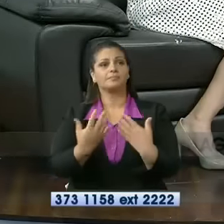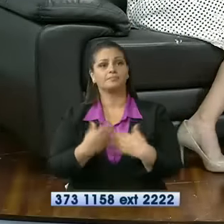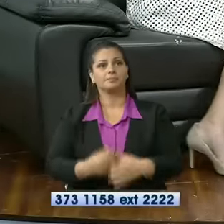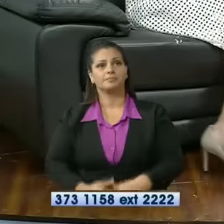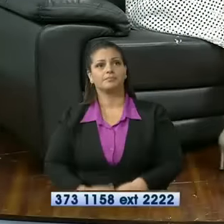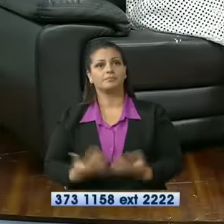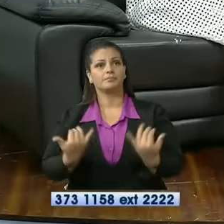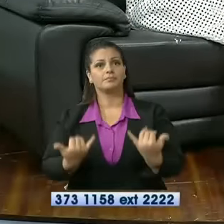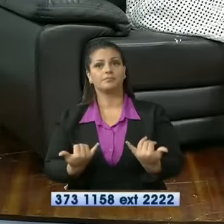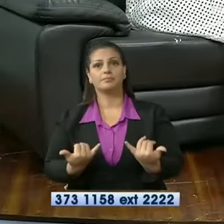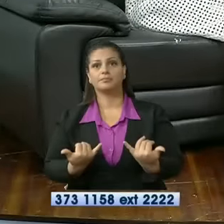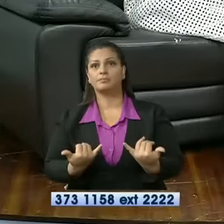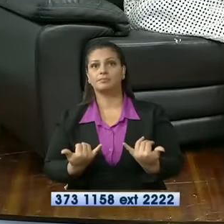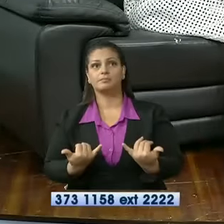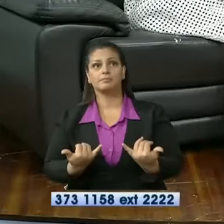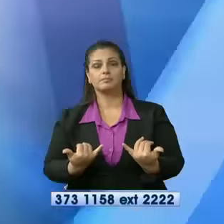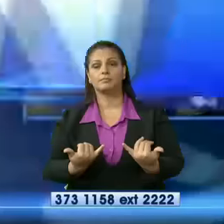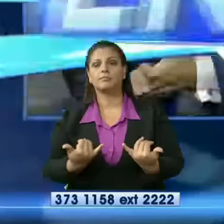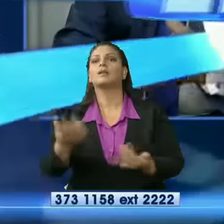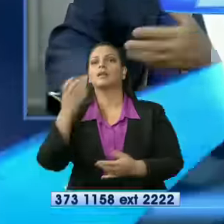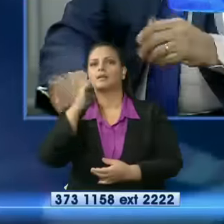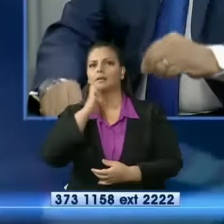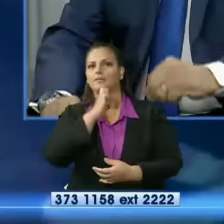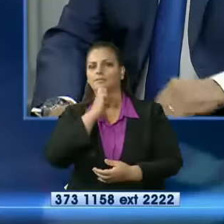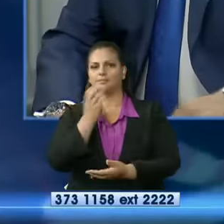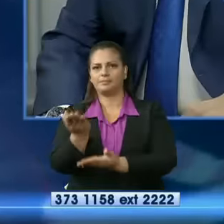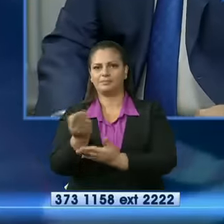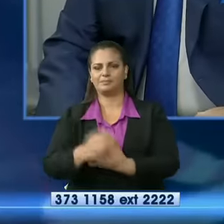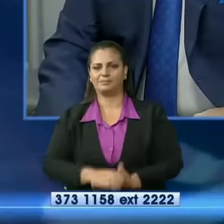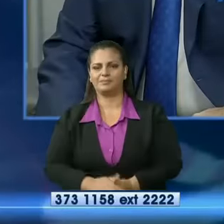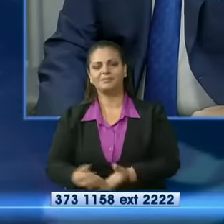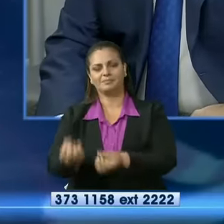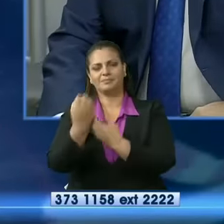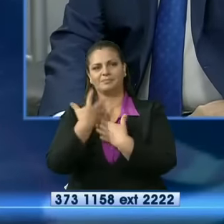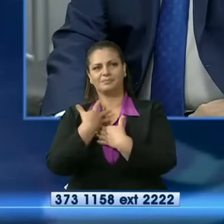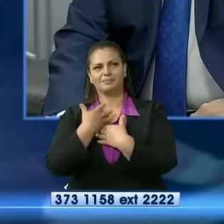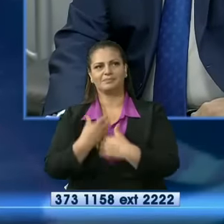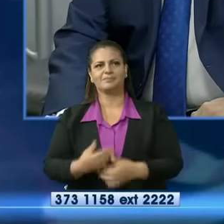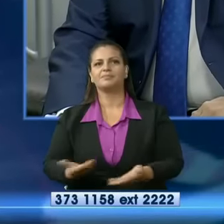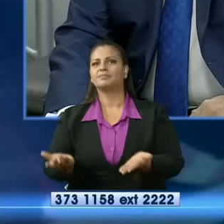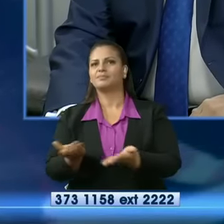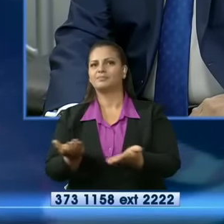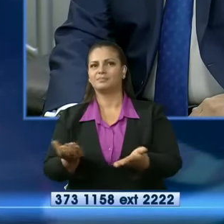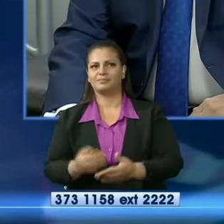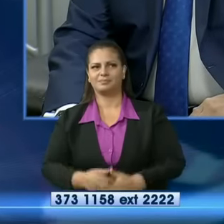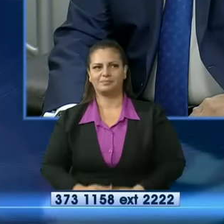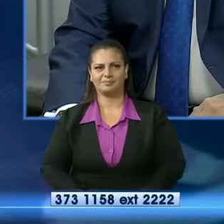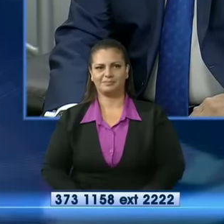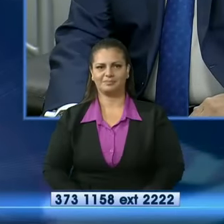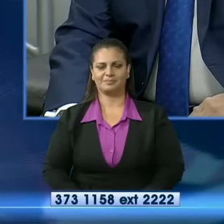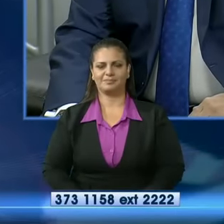vamos con Enrique Muñoz. Enrique está listo también para informarnos desde algún lugar de la ciudad. Enrique.